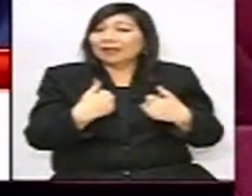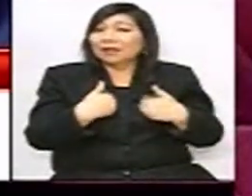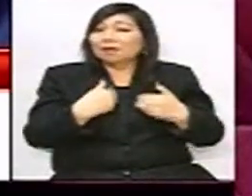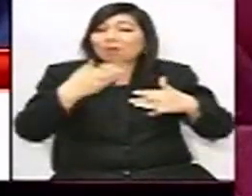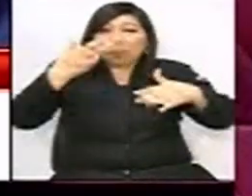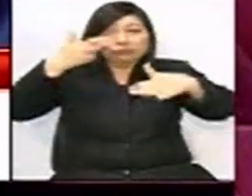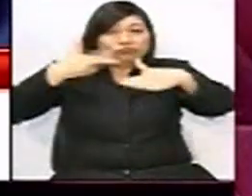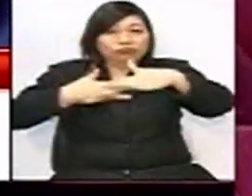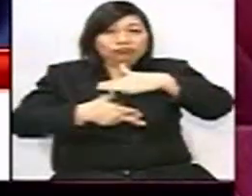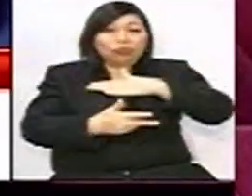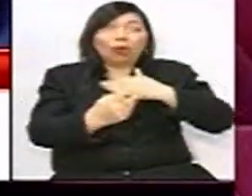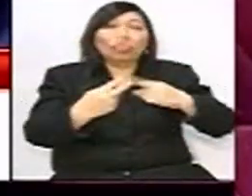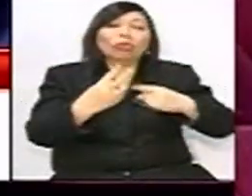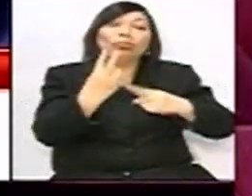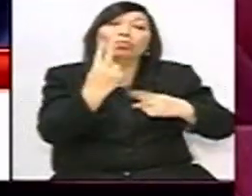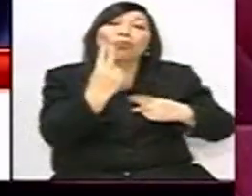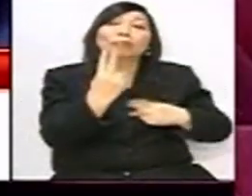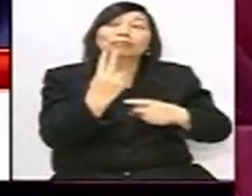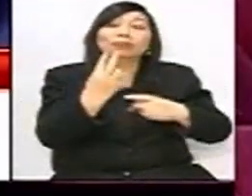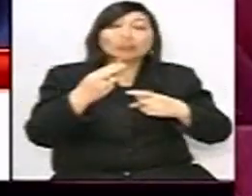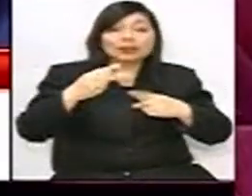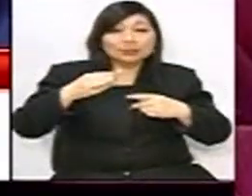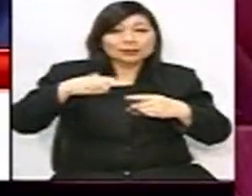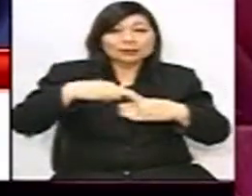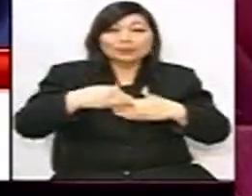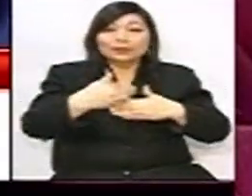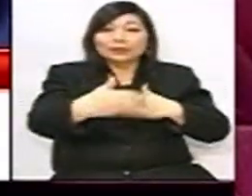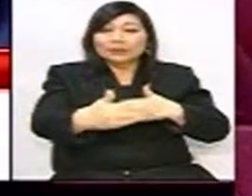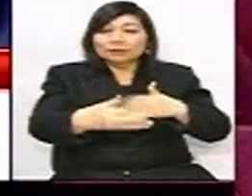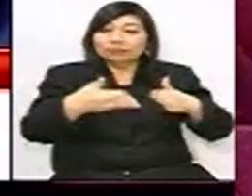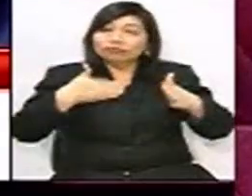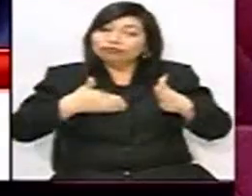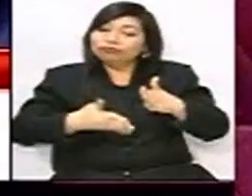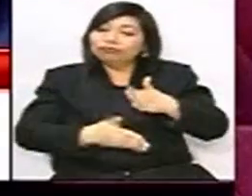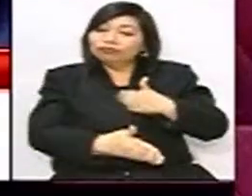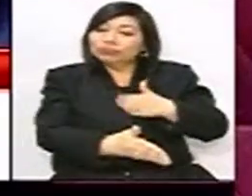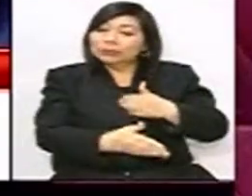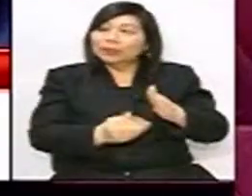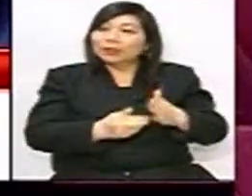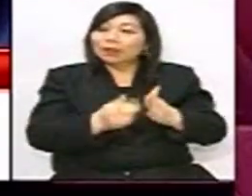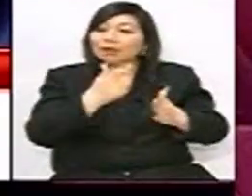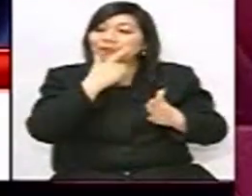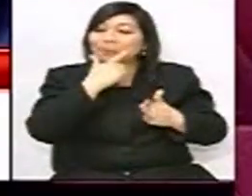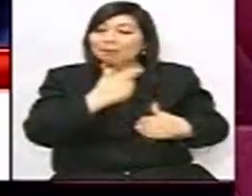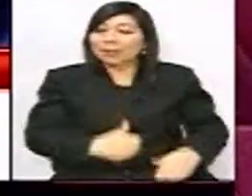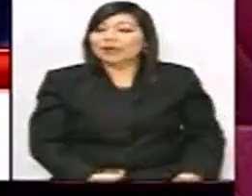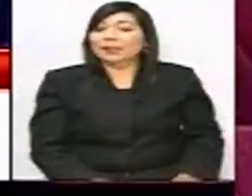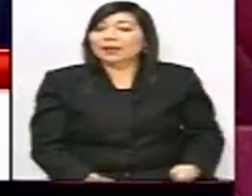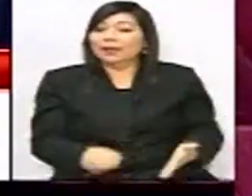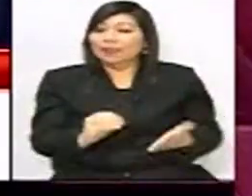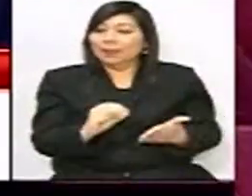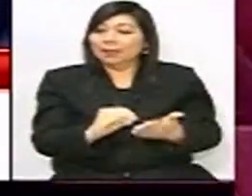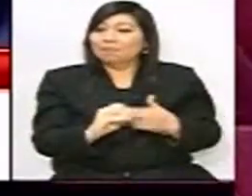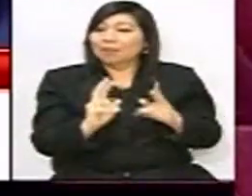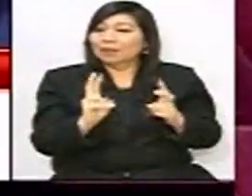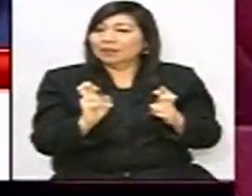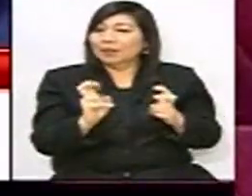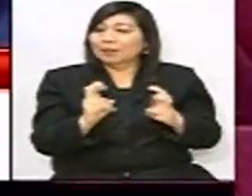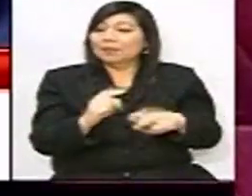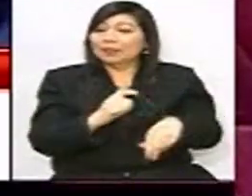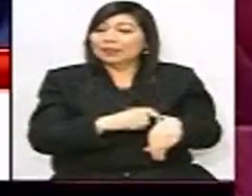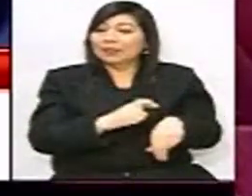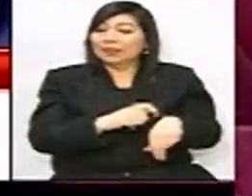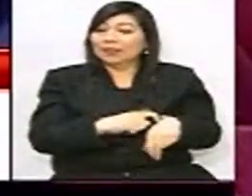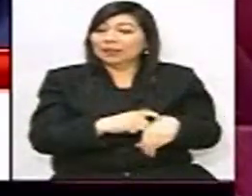un túnel de 2 kilómetros, tenemos además 12 viaductos a lo largo de la Línea Amarilla, y además es un tema de ahorro de